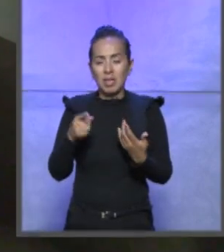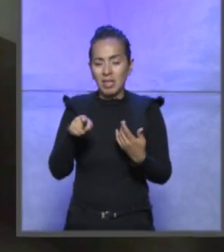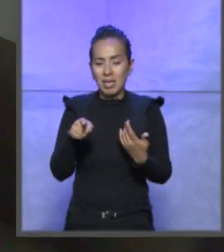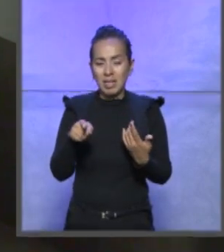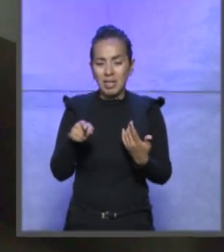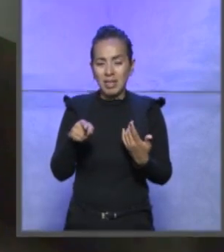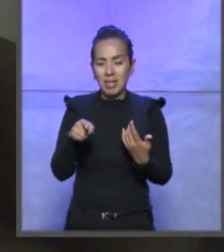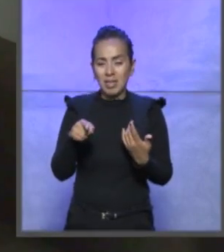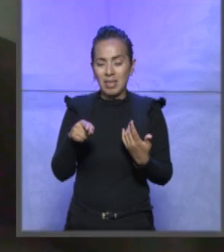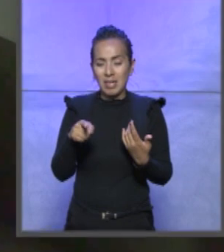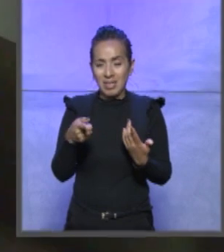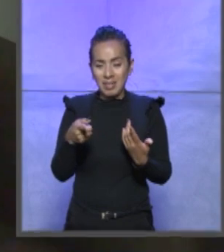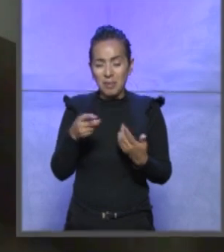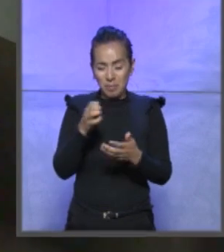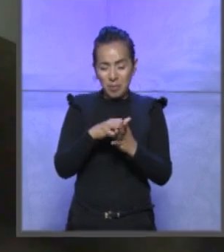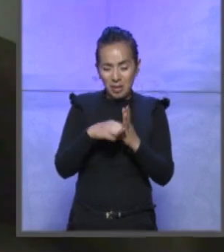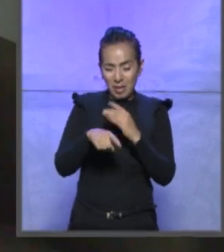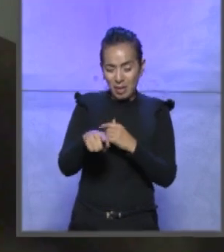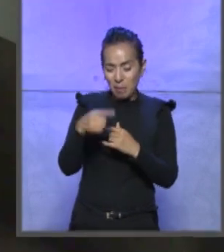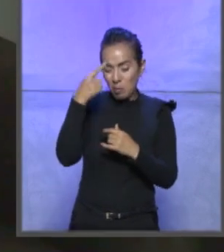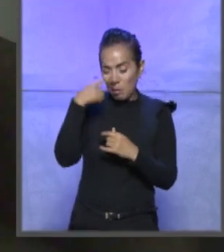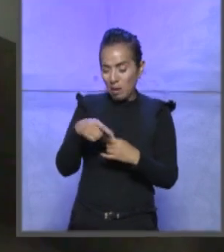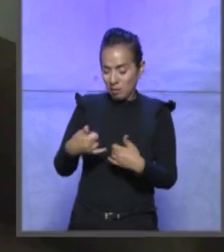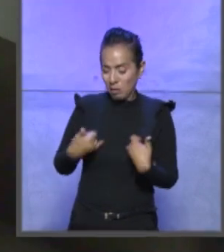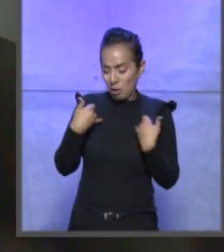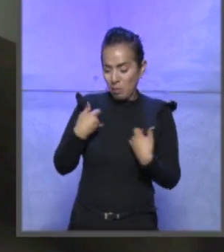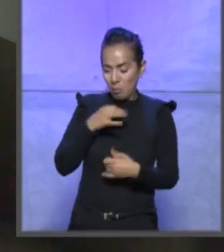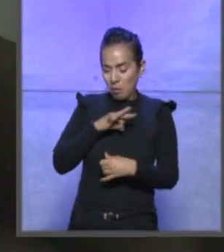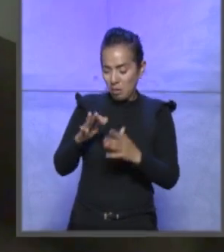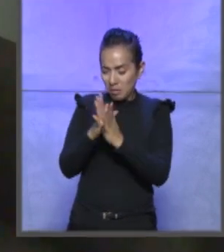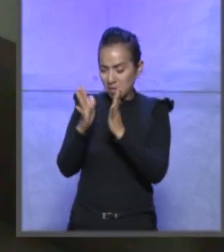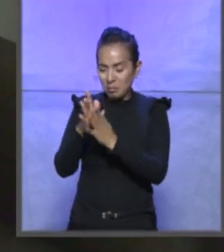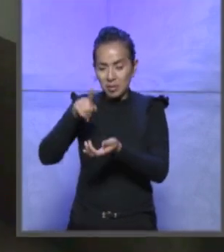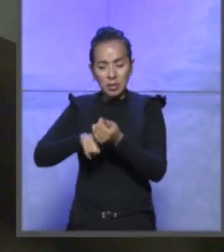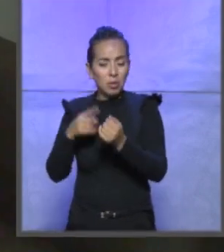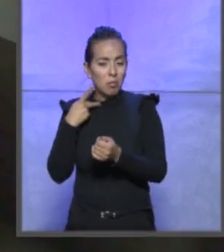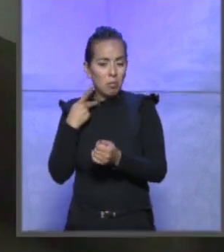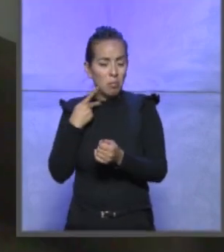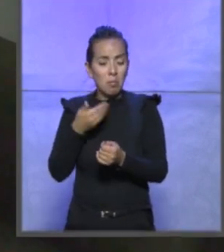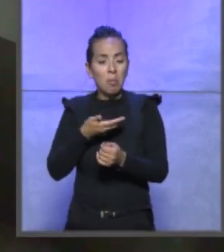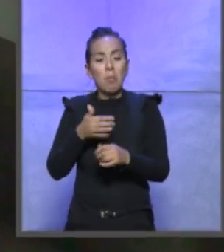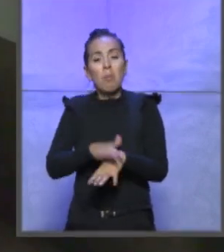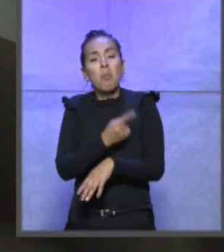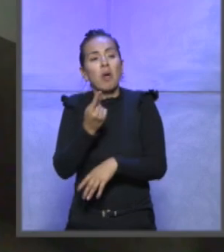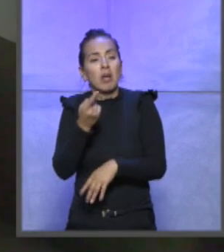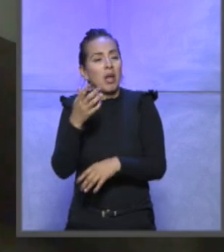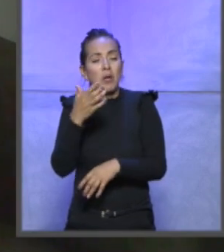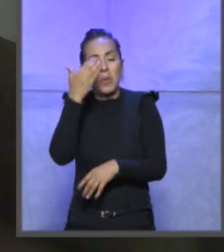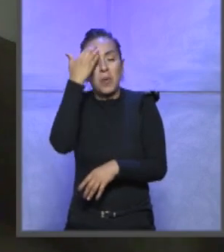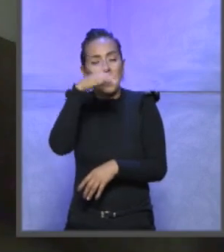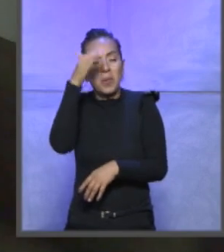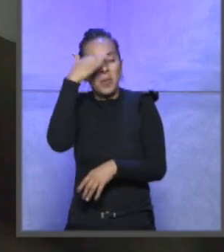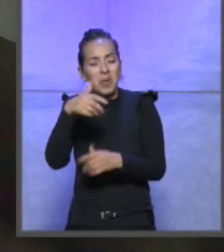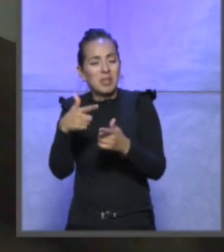la práctica del joven a realizar hacia adentro de la política. ¿Por qué? A lo mejor porque no tiene alguna conexión o no está